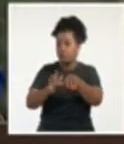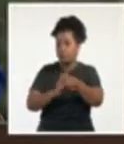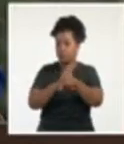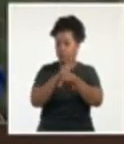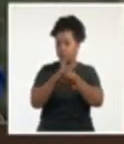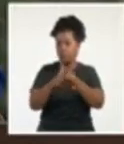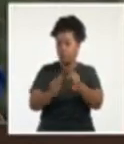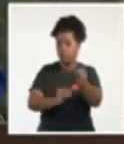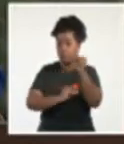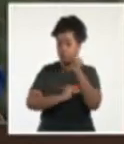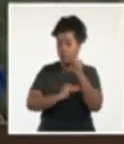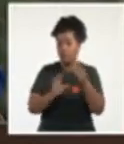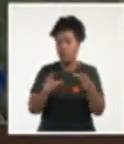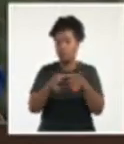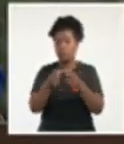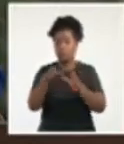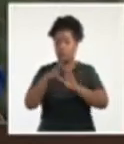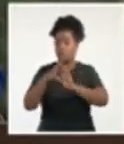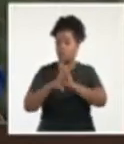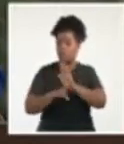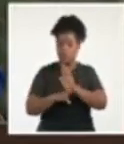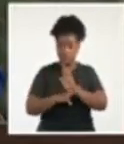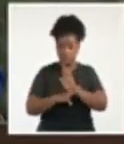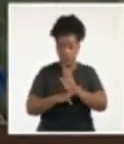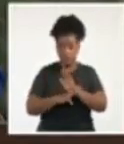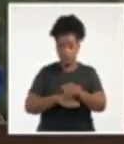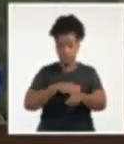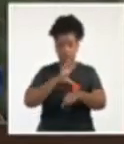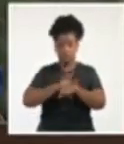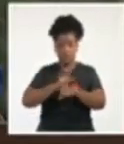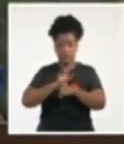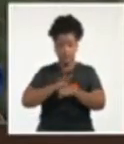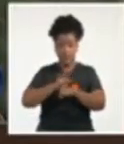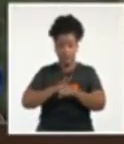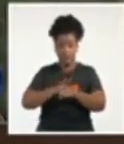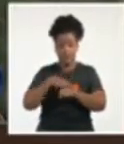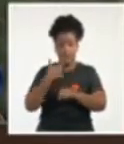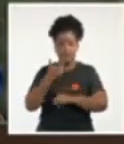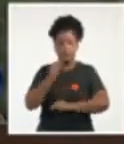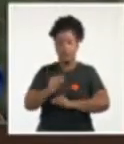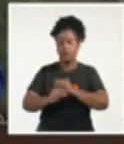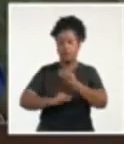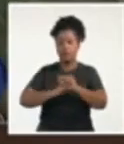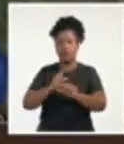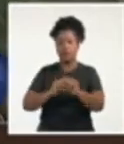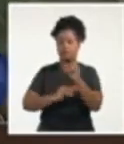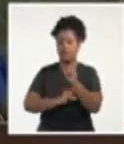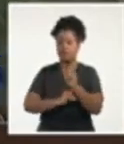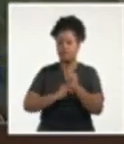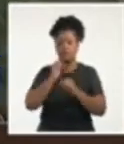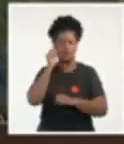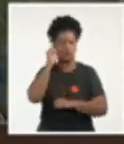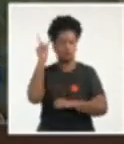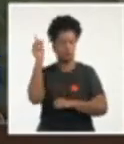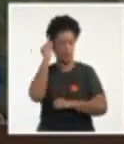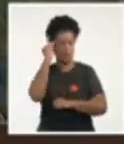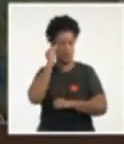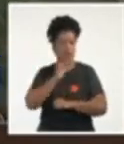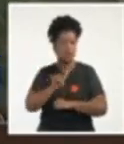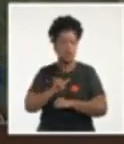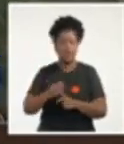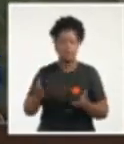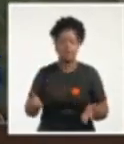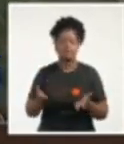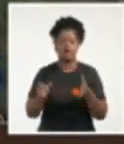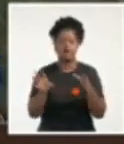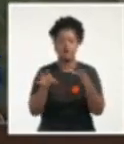un grupo de protocolos para atender la enfermedad que se han ido fortaleciendo con las experiencias y también el desarrollo de un grupo de